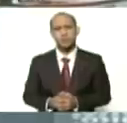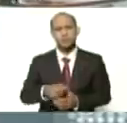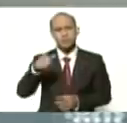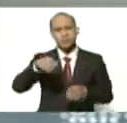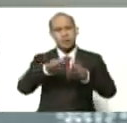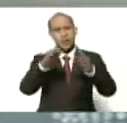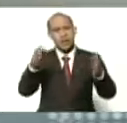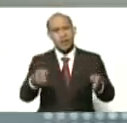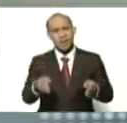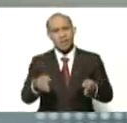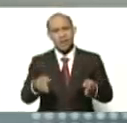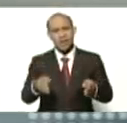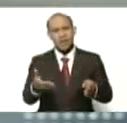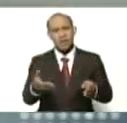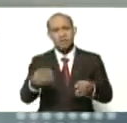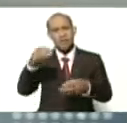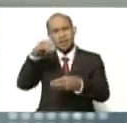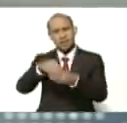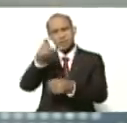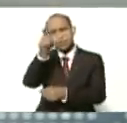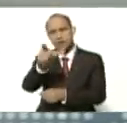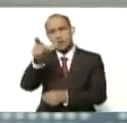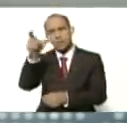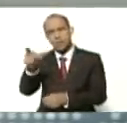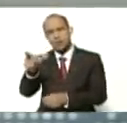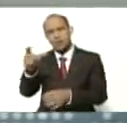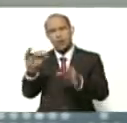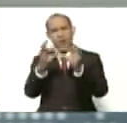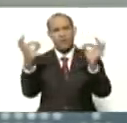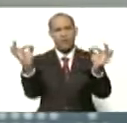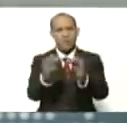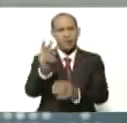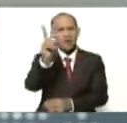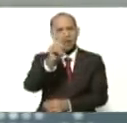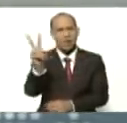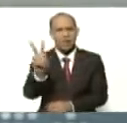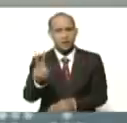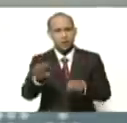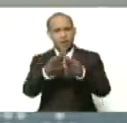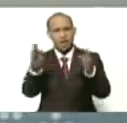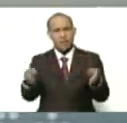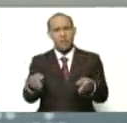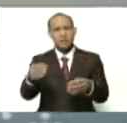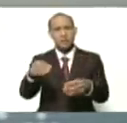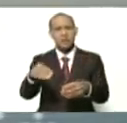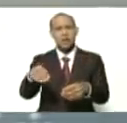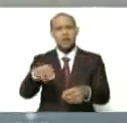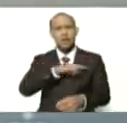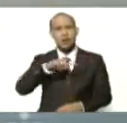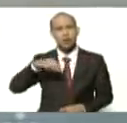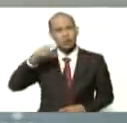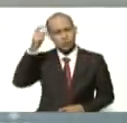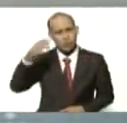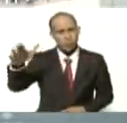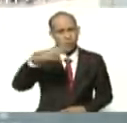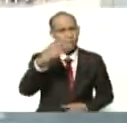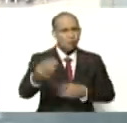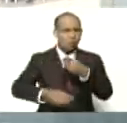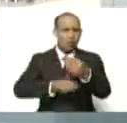la mesa de la gente de la mesa de la familia venezolana la mesa de nuestro pueblo hagámoslo